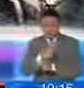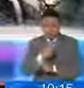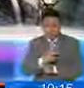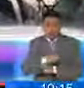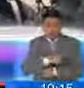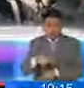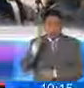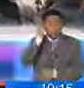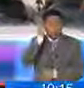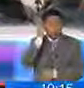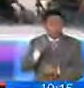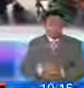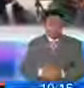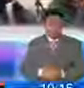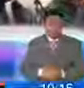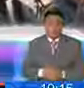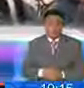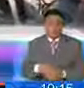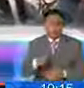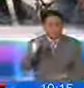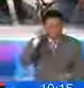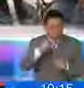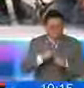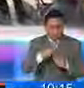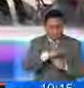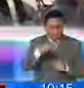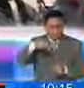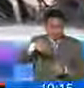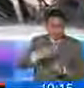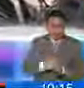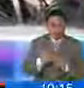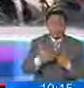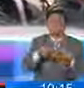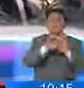preocupante. Recordemos que hay